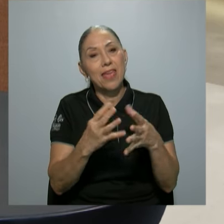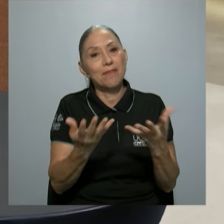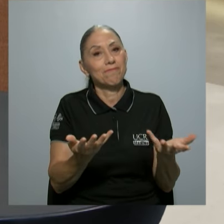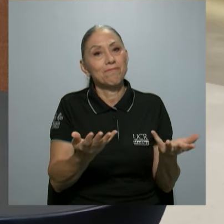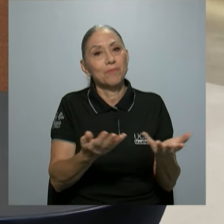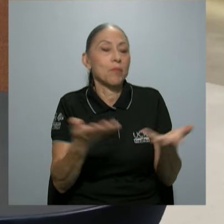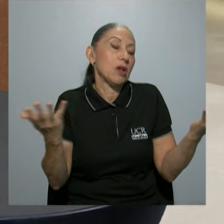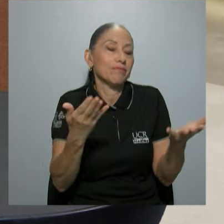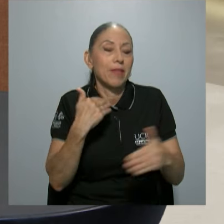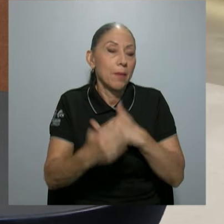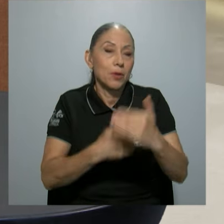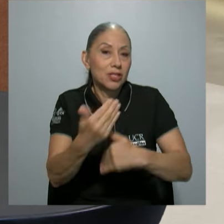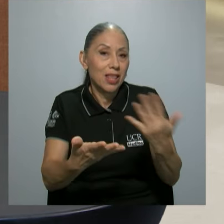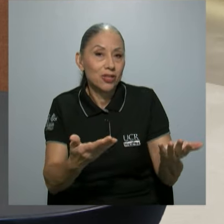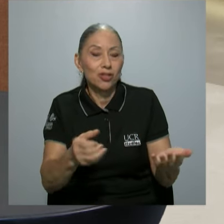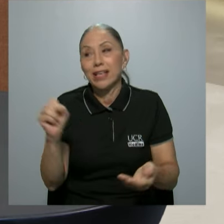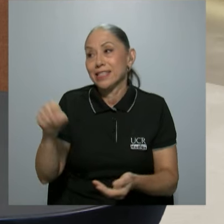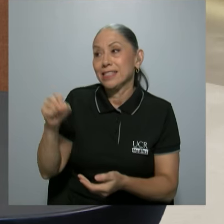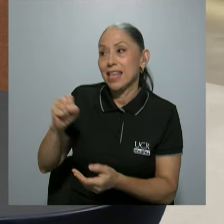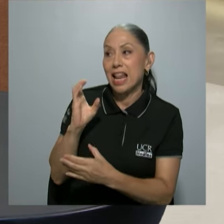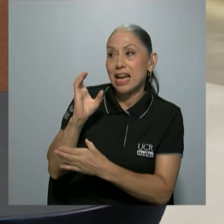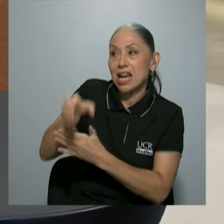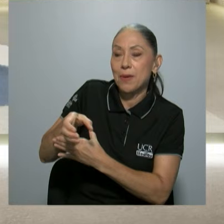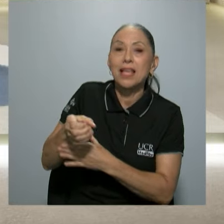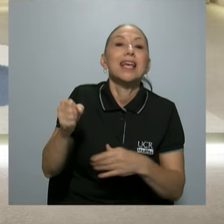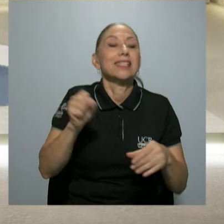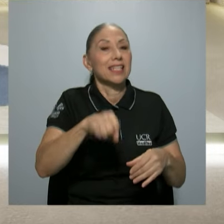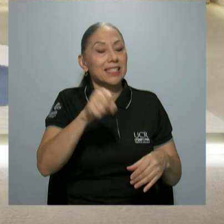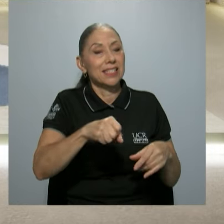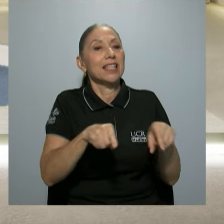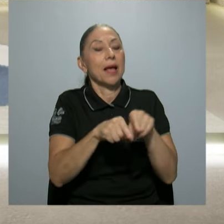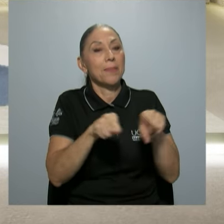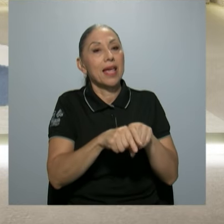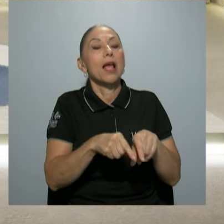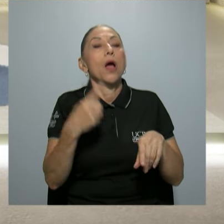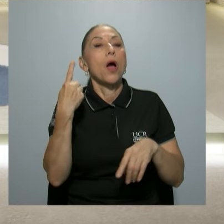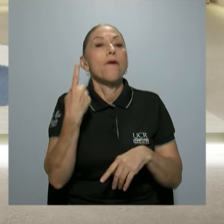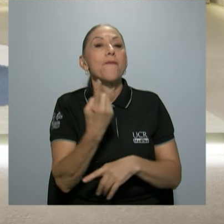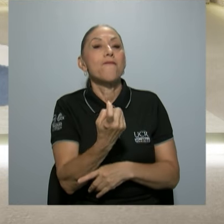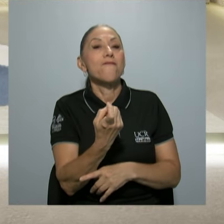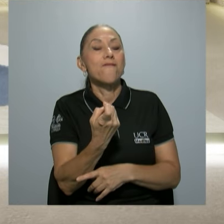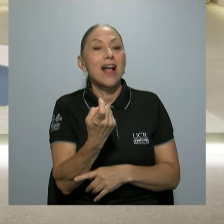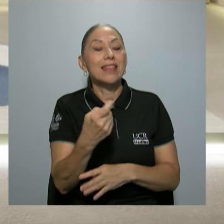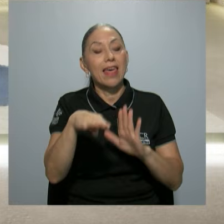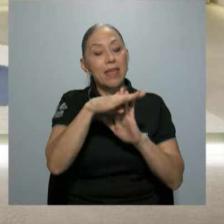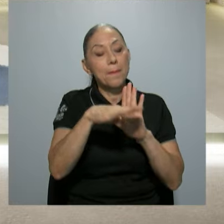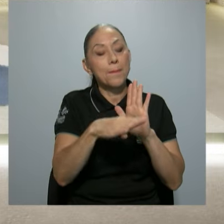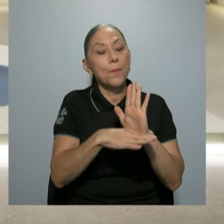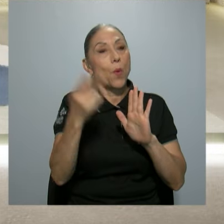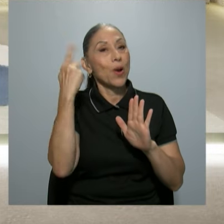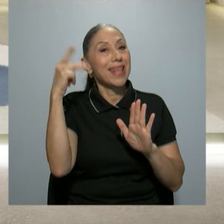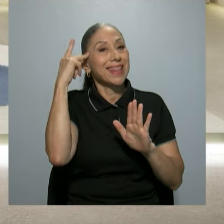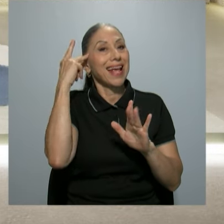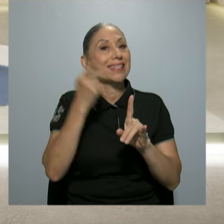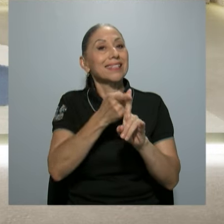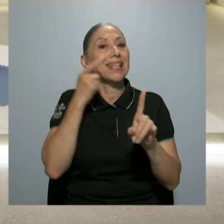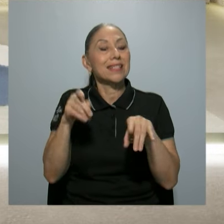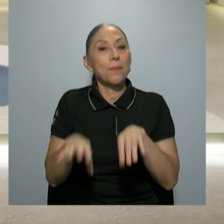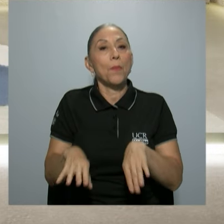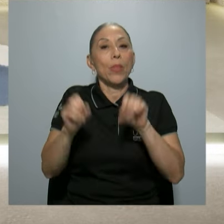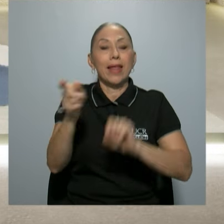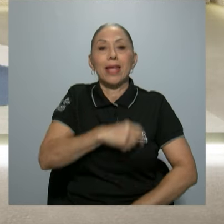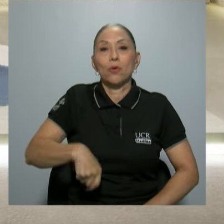los procedimientos penales en general y del Poder Judicial, sino también por la falta de políticas desde el Ejecutivo